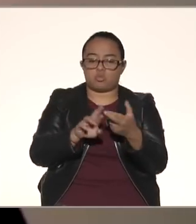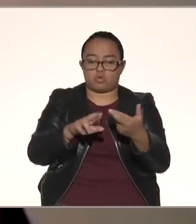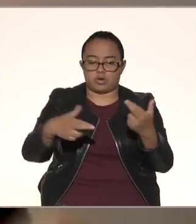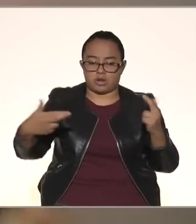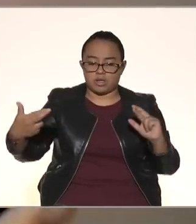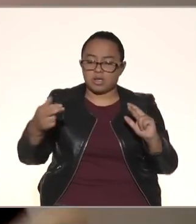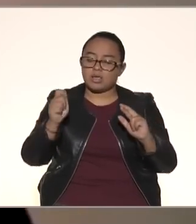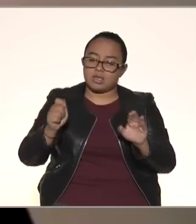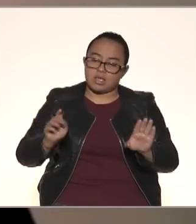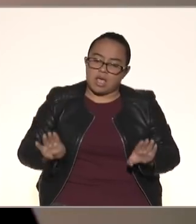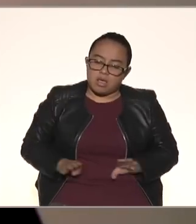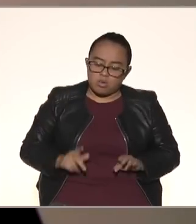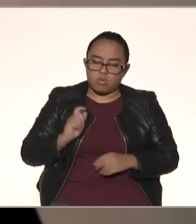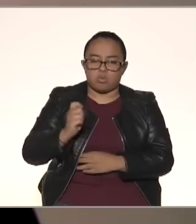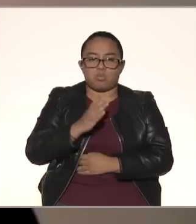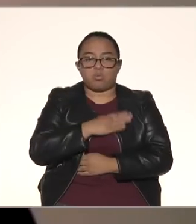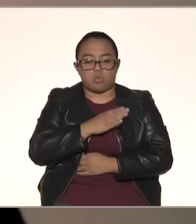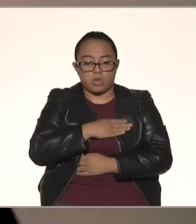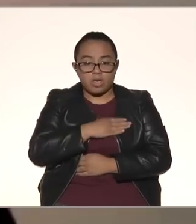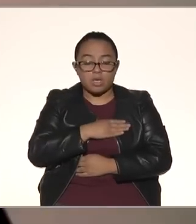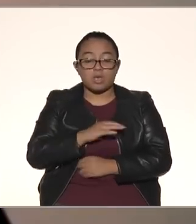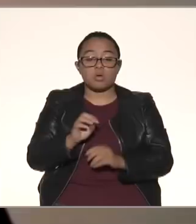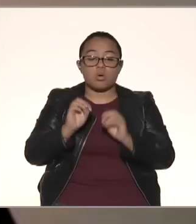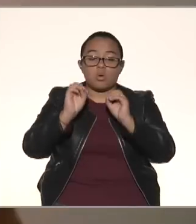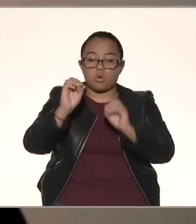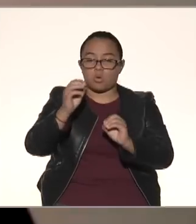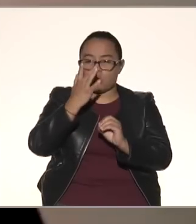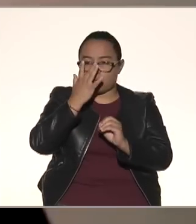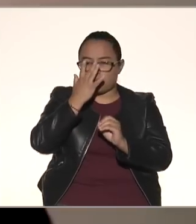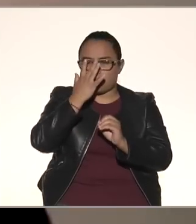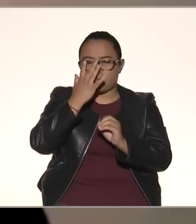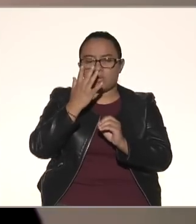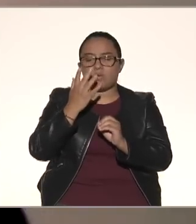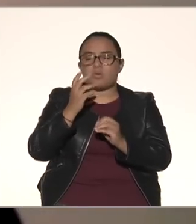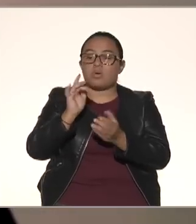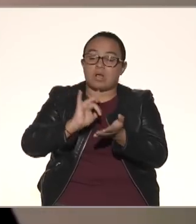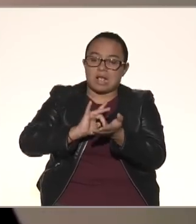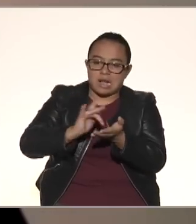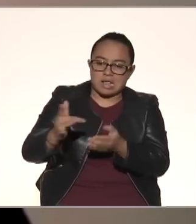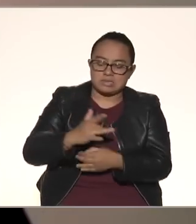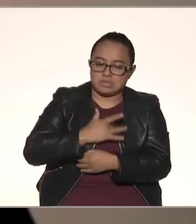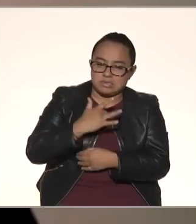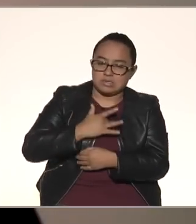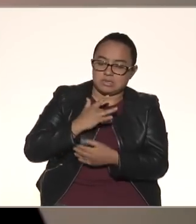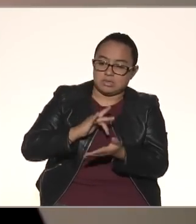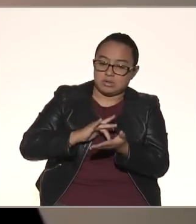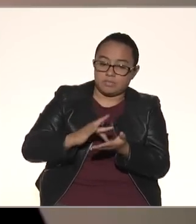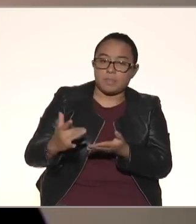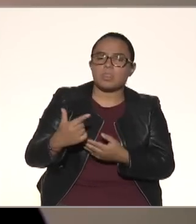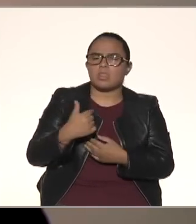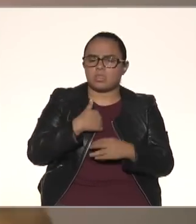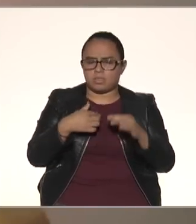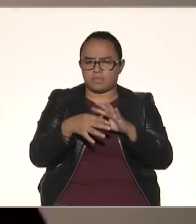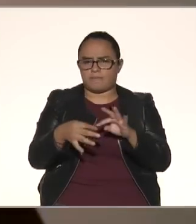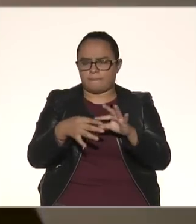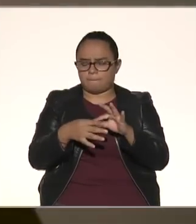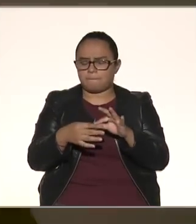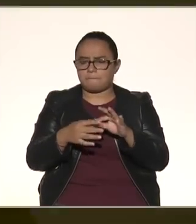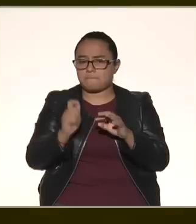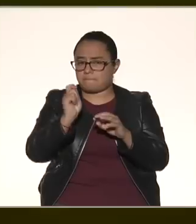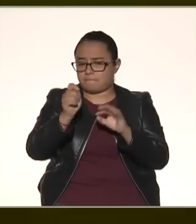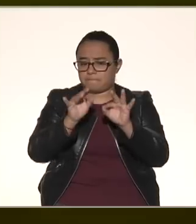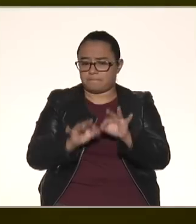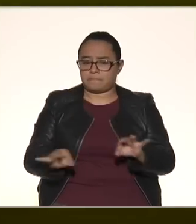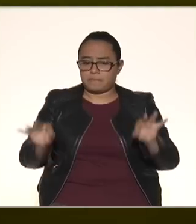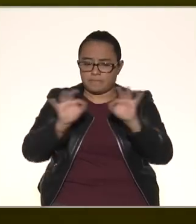la actitud generosa o de dar las gracias o agradecida, yo te diré que es importantísimo